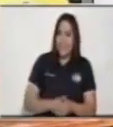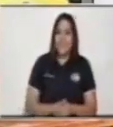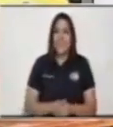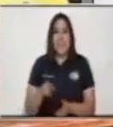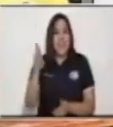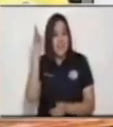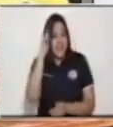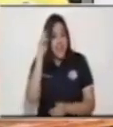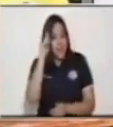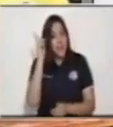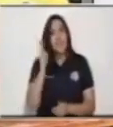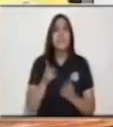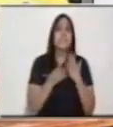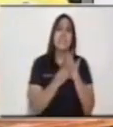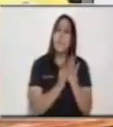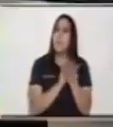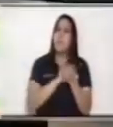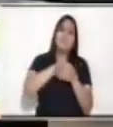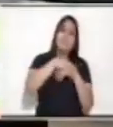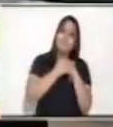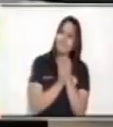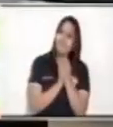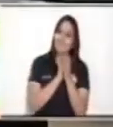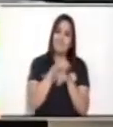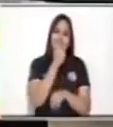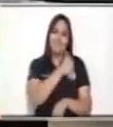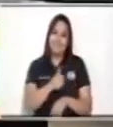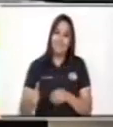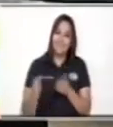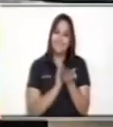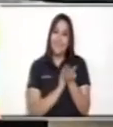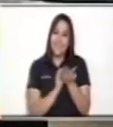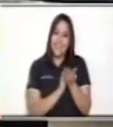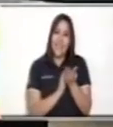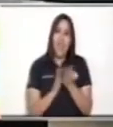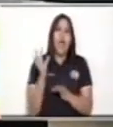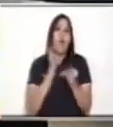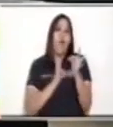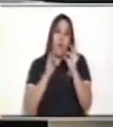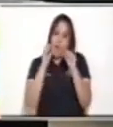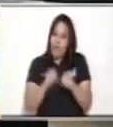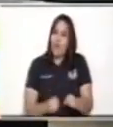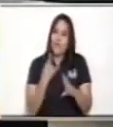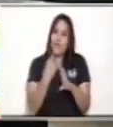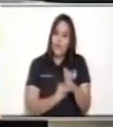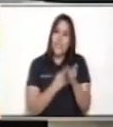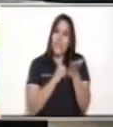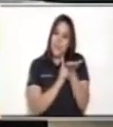Te recuerdo que te laves las manos con agua y jabón o utilices